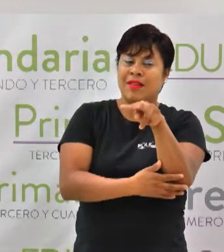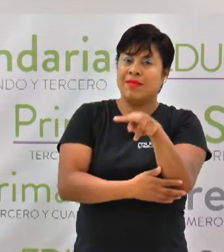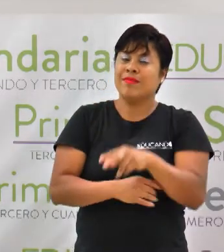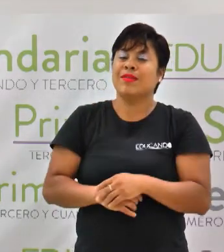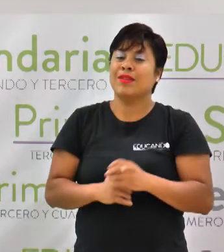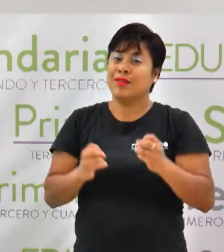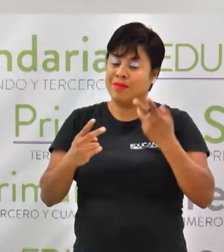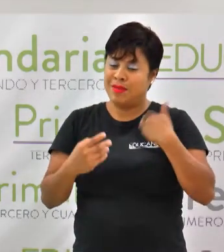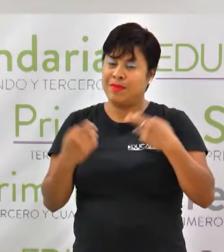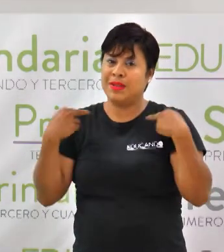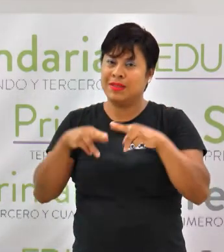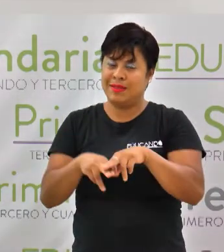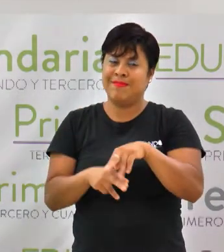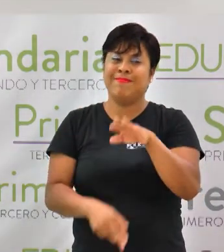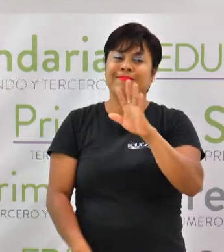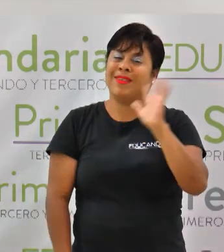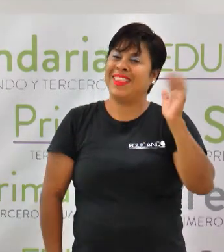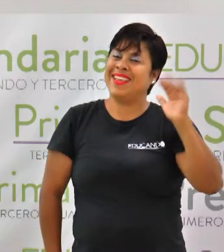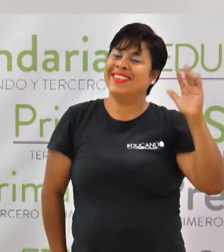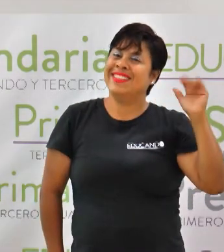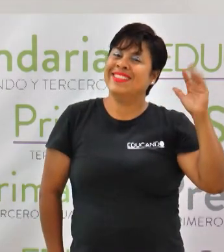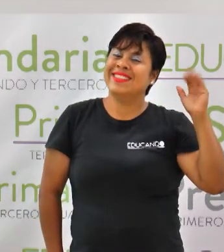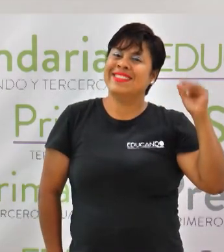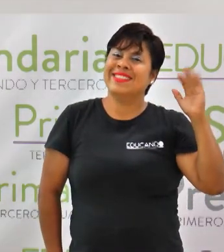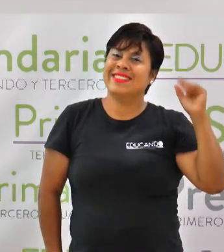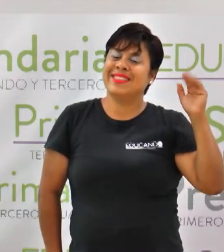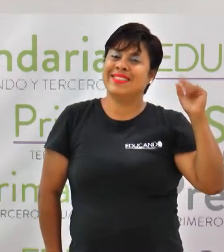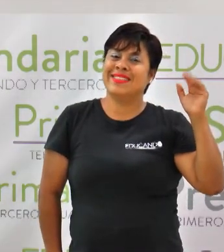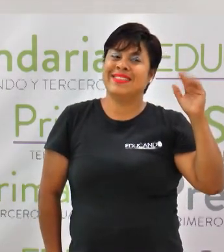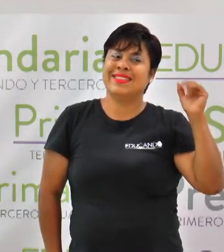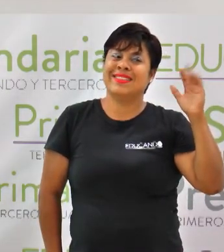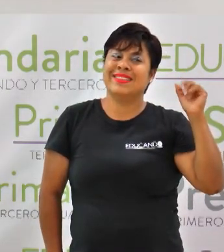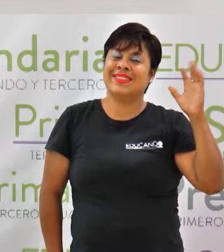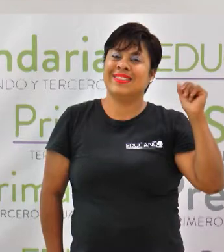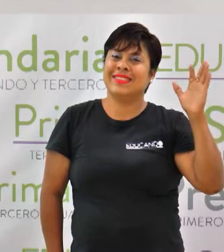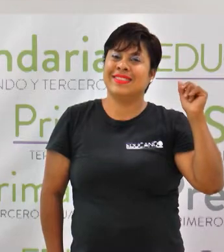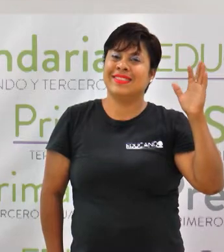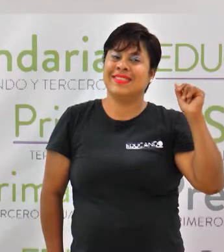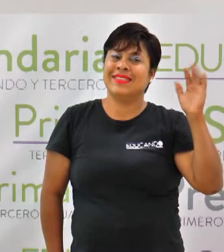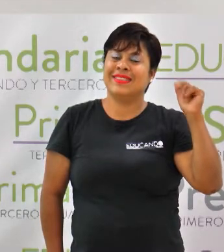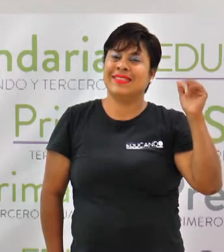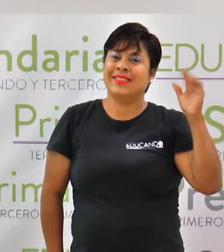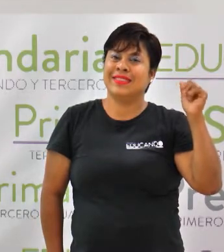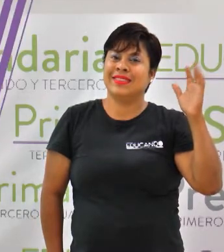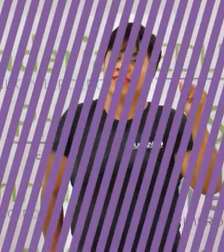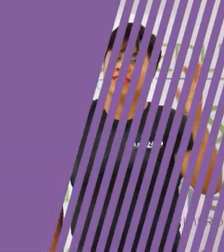Educando TV. Me despido de ustedes. Soy Graciela. Adiós.